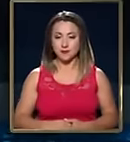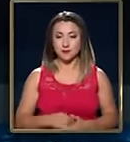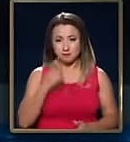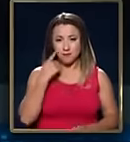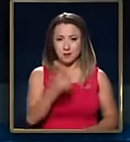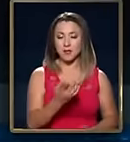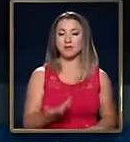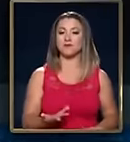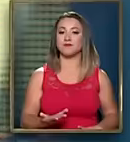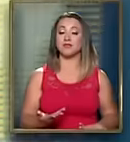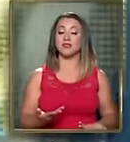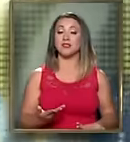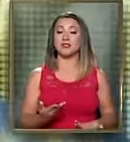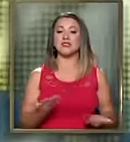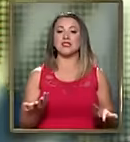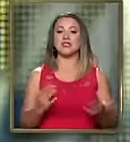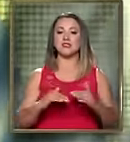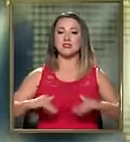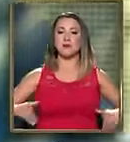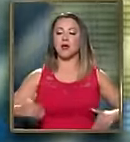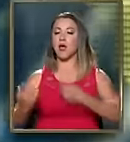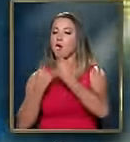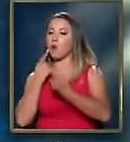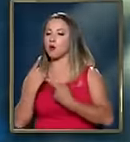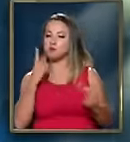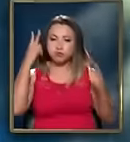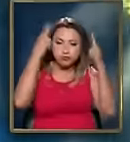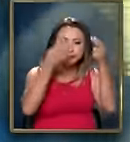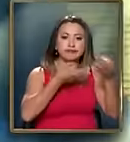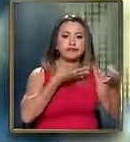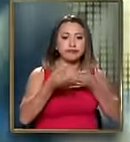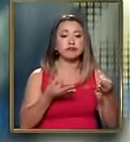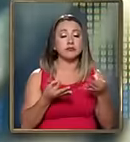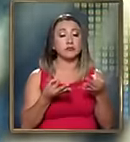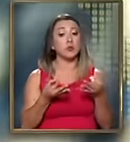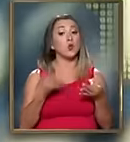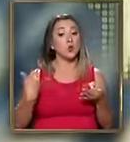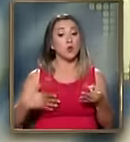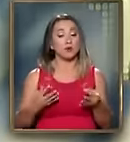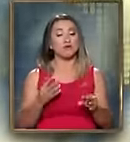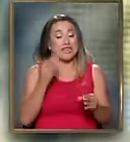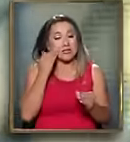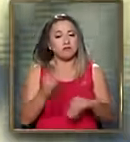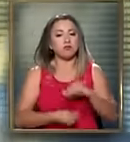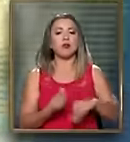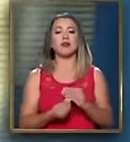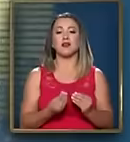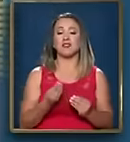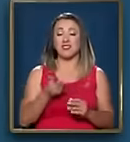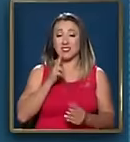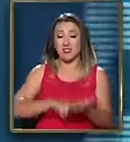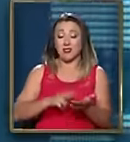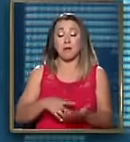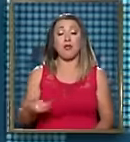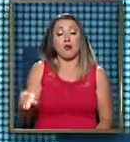Mira, la línea que separa las encuestas del Cawin es muy delgada, weón. Me ha llegado un Cawin,